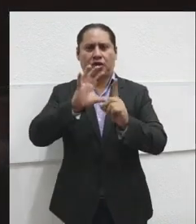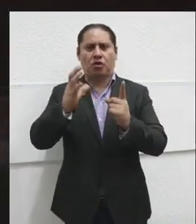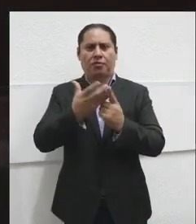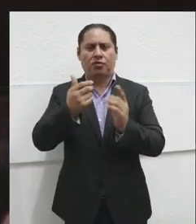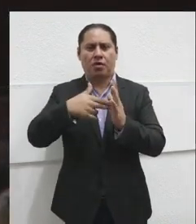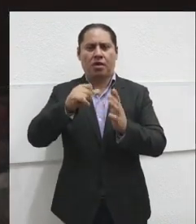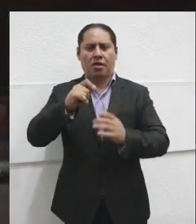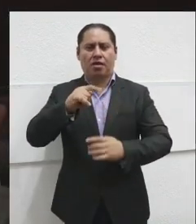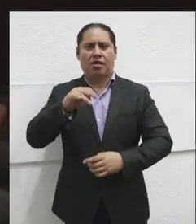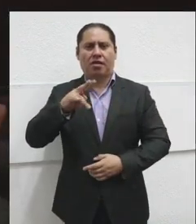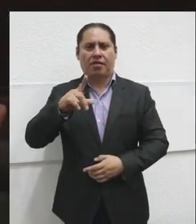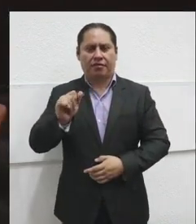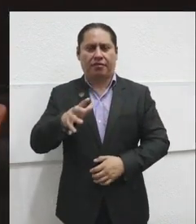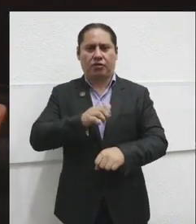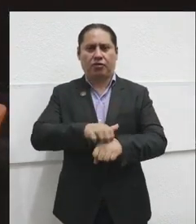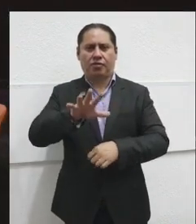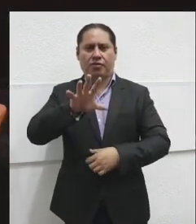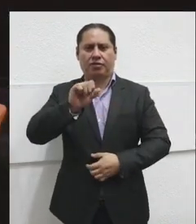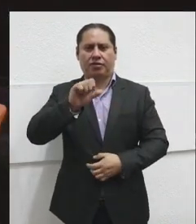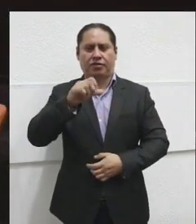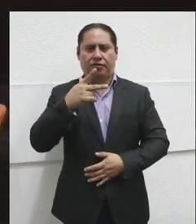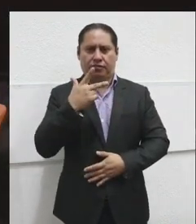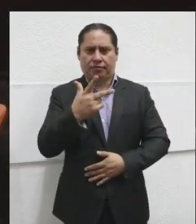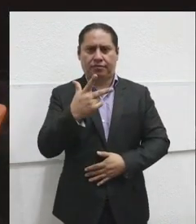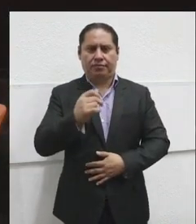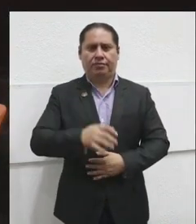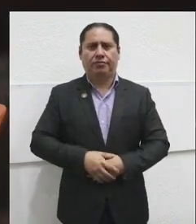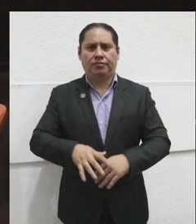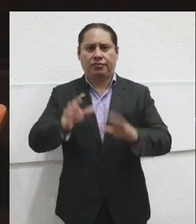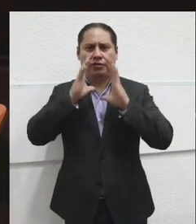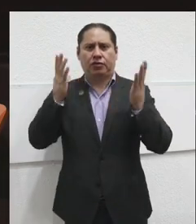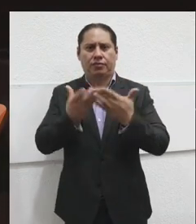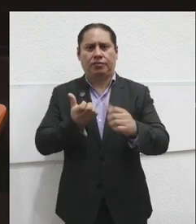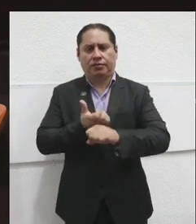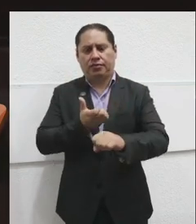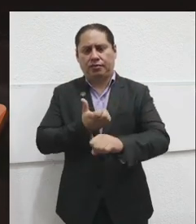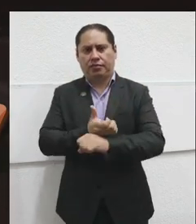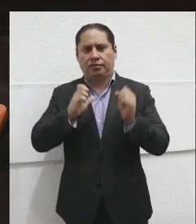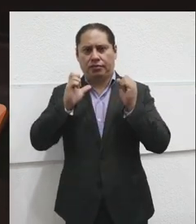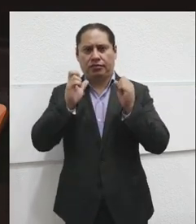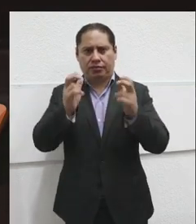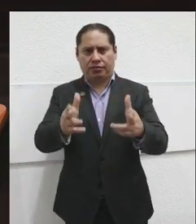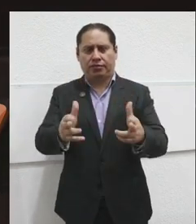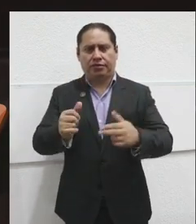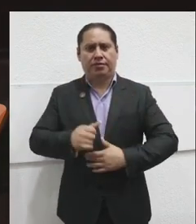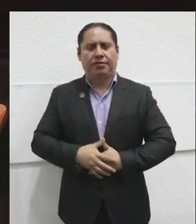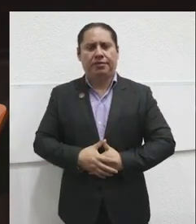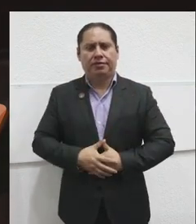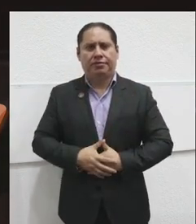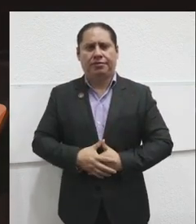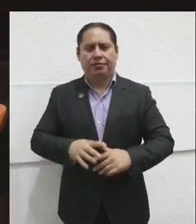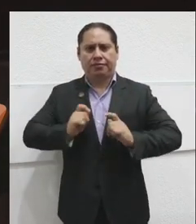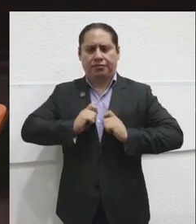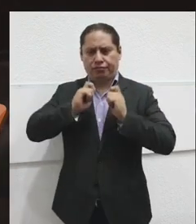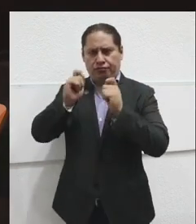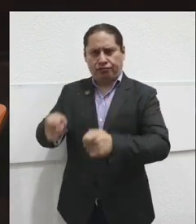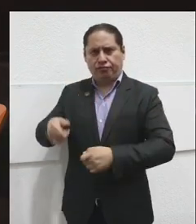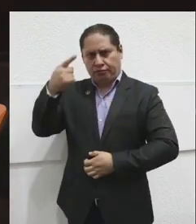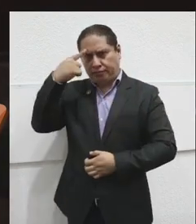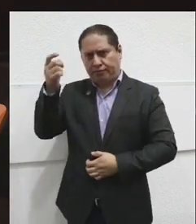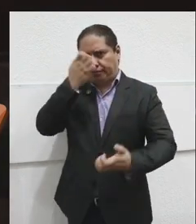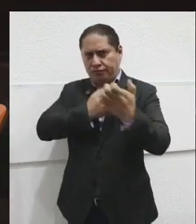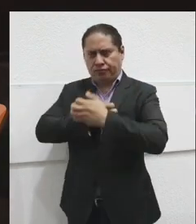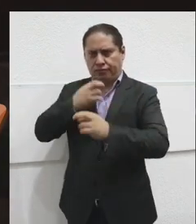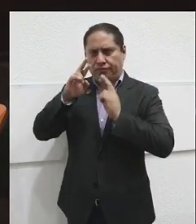de Hacienda de la 68ª Legislatura del Honorable Congreso del Estado de Chiapas le fue turnada para